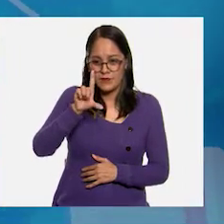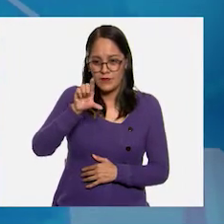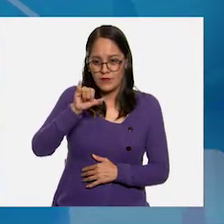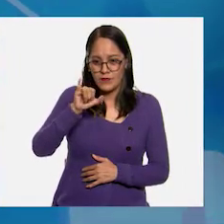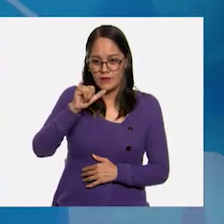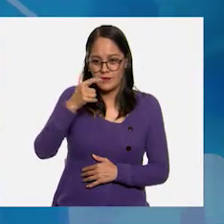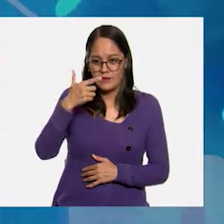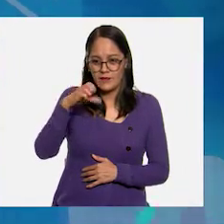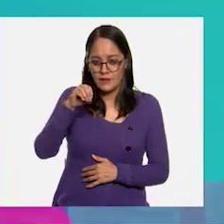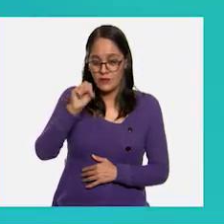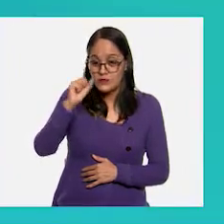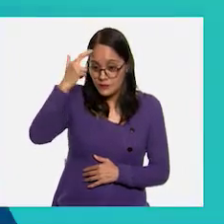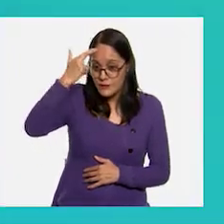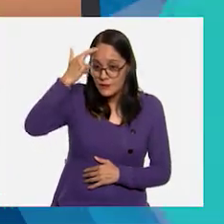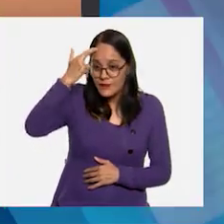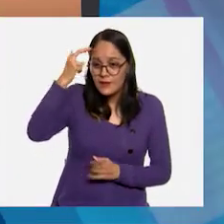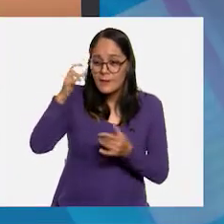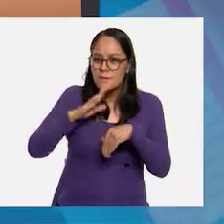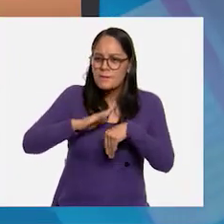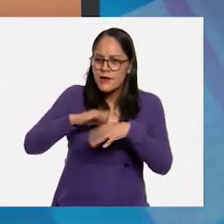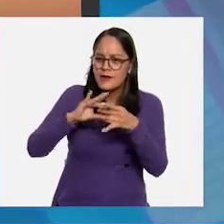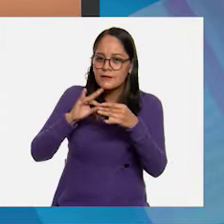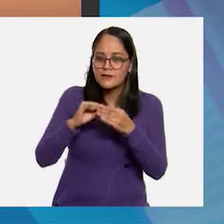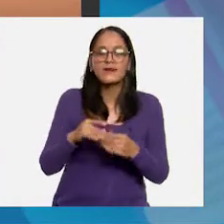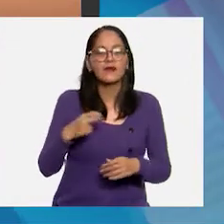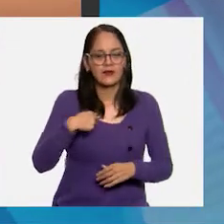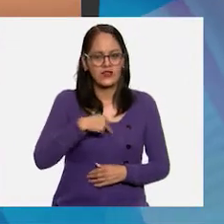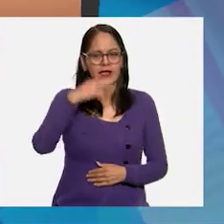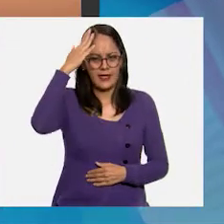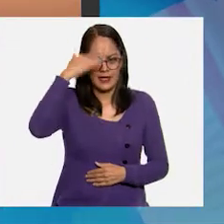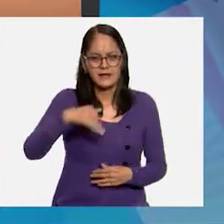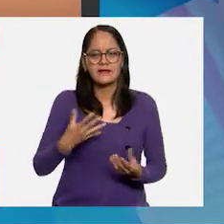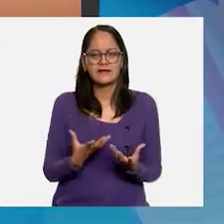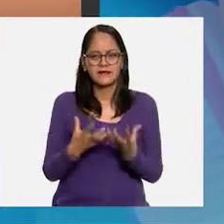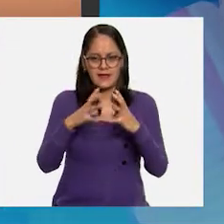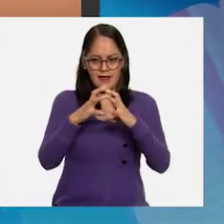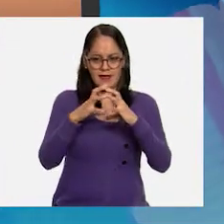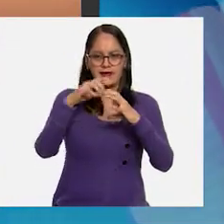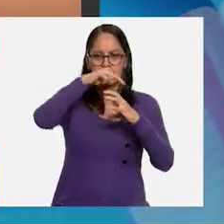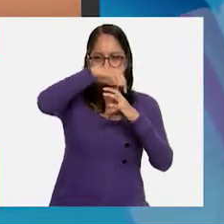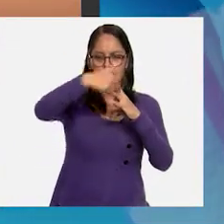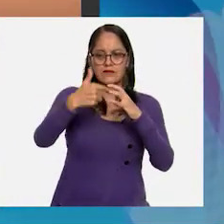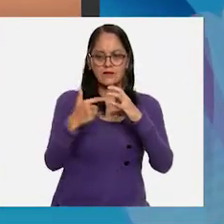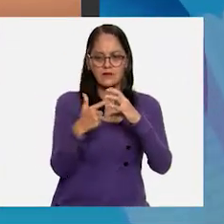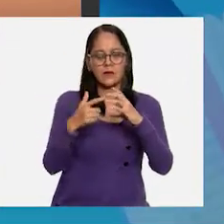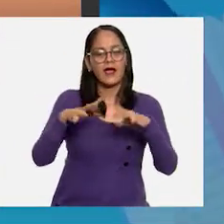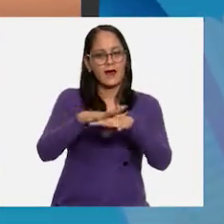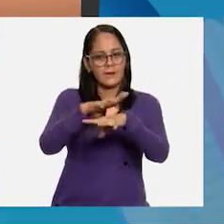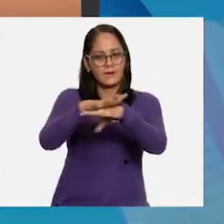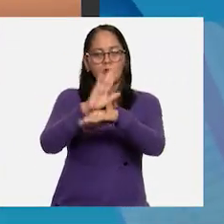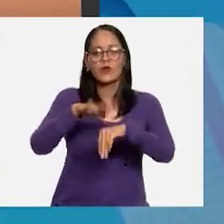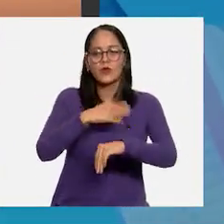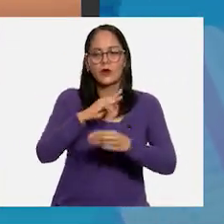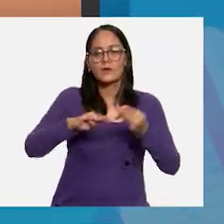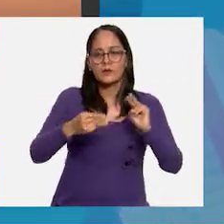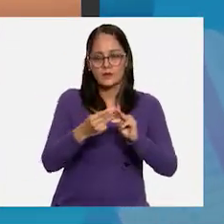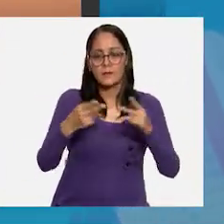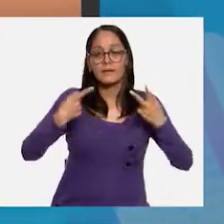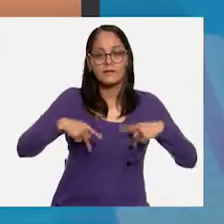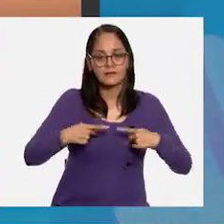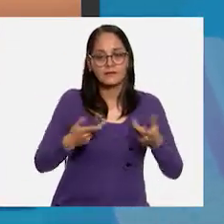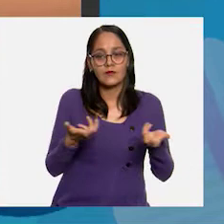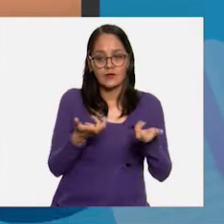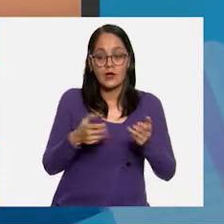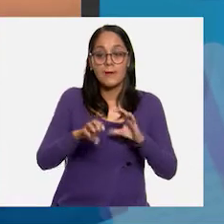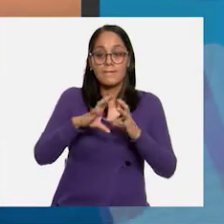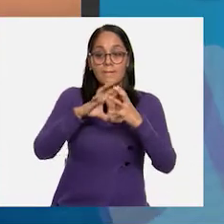puedan compartir? Ya sabemos que el clima de la Tierra está cambiando a consecuencia de acciones humanas, en especial por la acumulación de